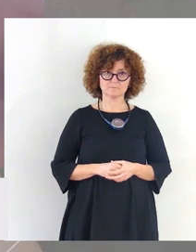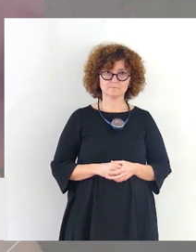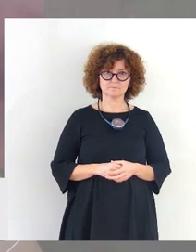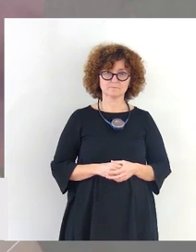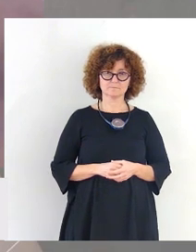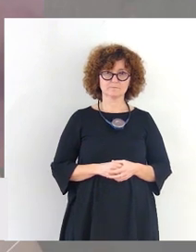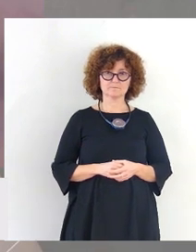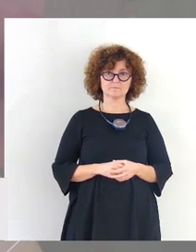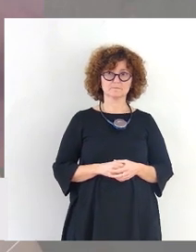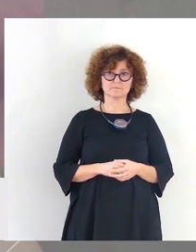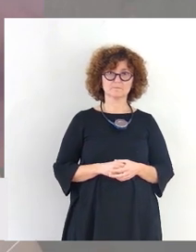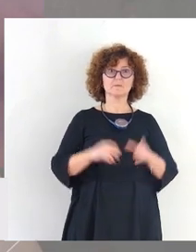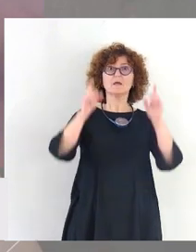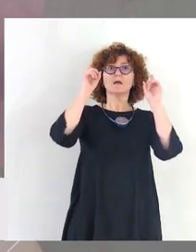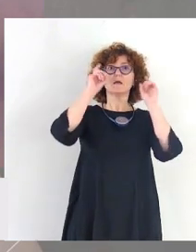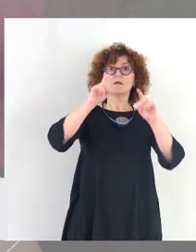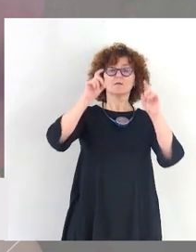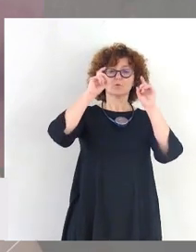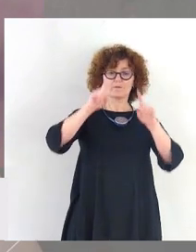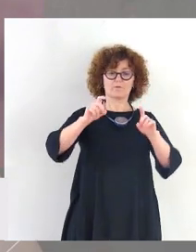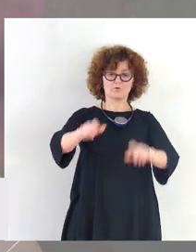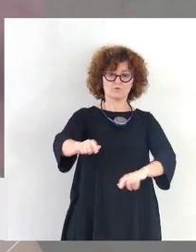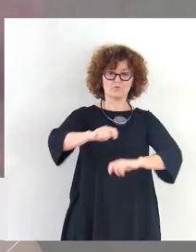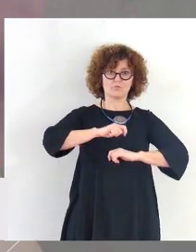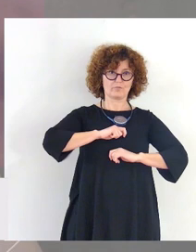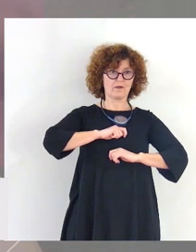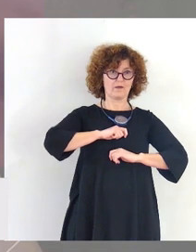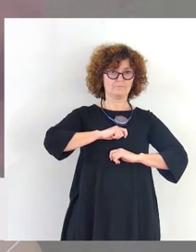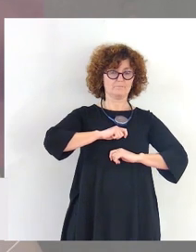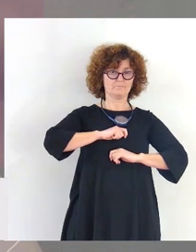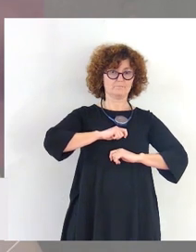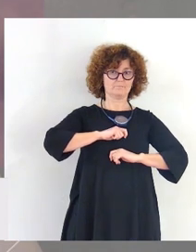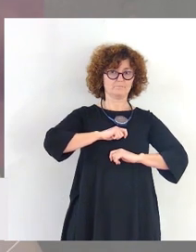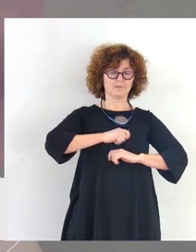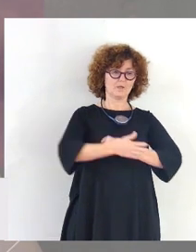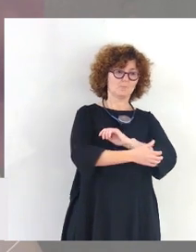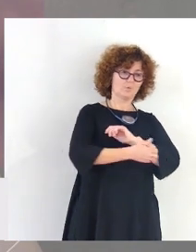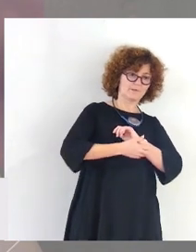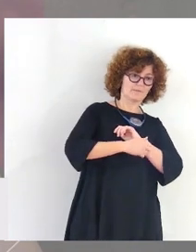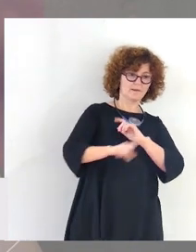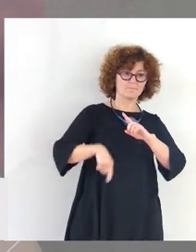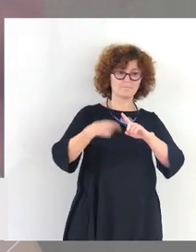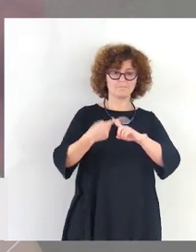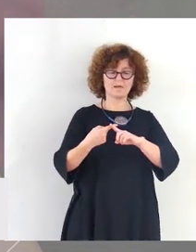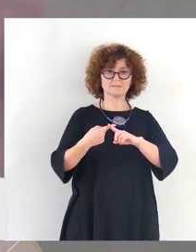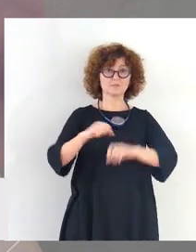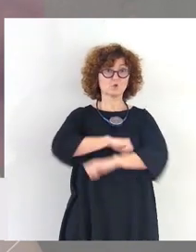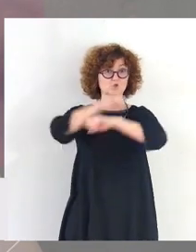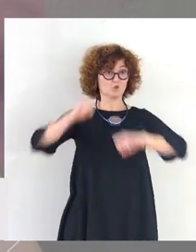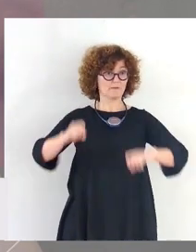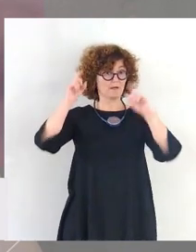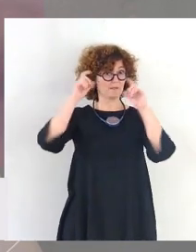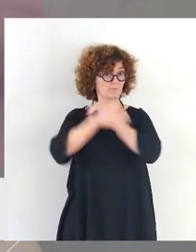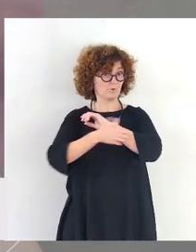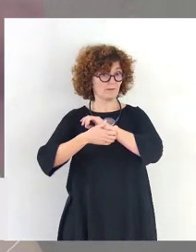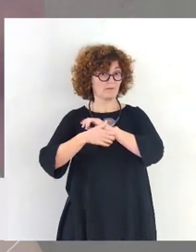productora productora de pobreza y consolidadora de pobreza es decir las las personas que no que tienen poca educación se van a